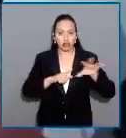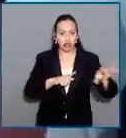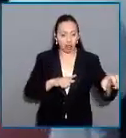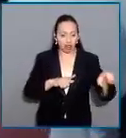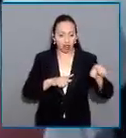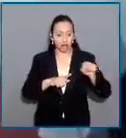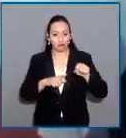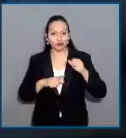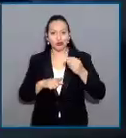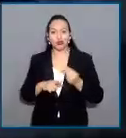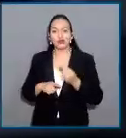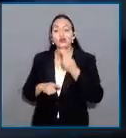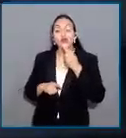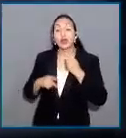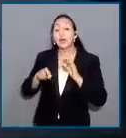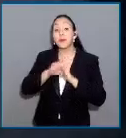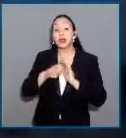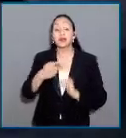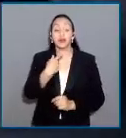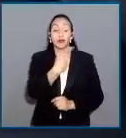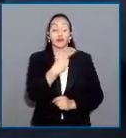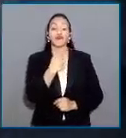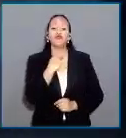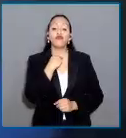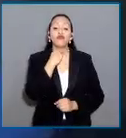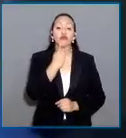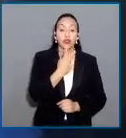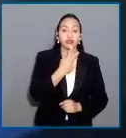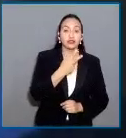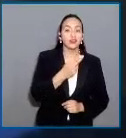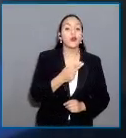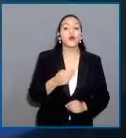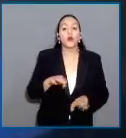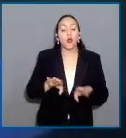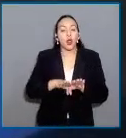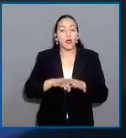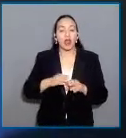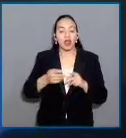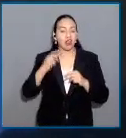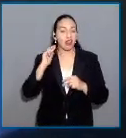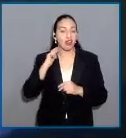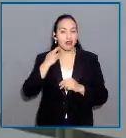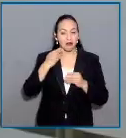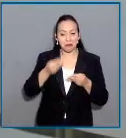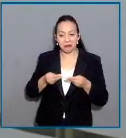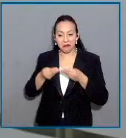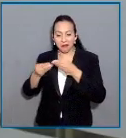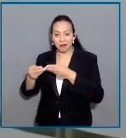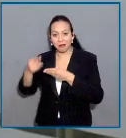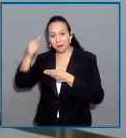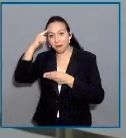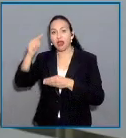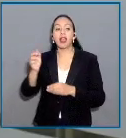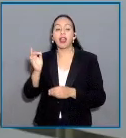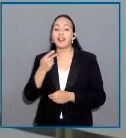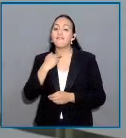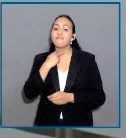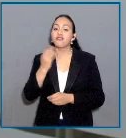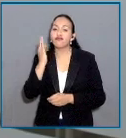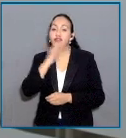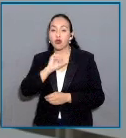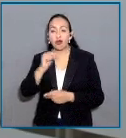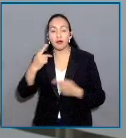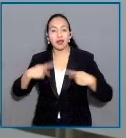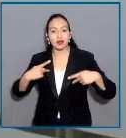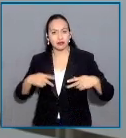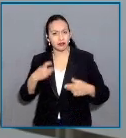incrementaron 128% en 2024, especialmente en Querétaro, Hidalgo y Puebla. El coordinador de seguridad de la